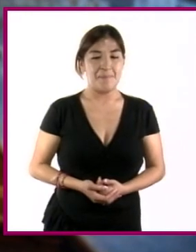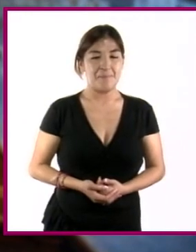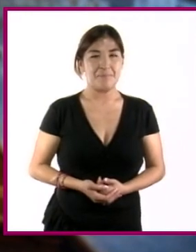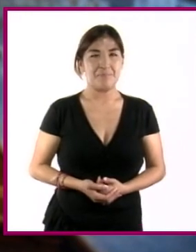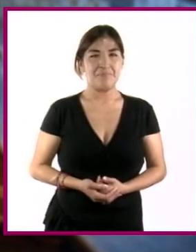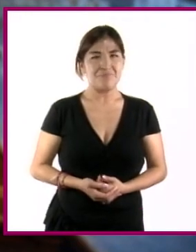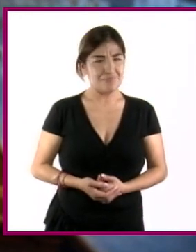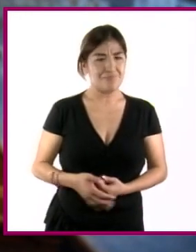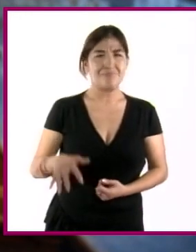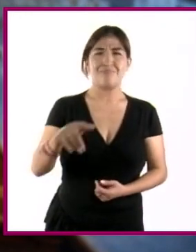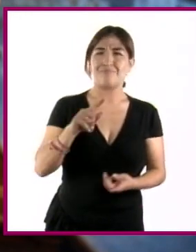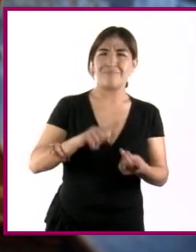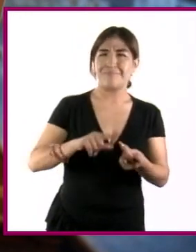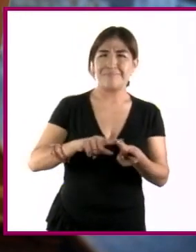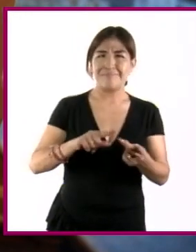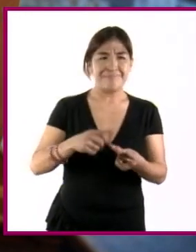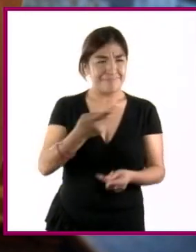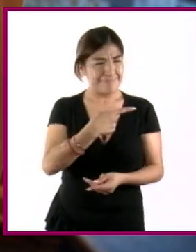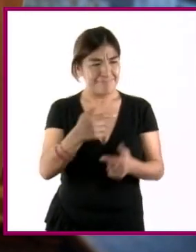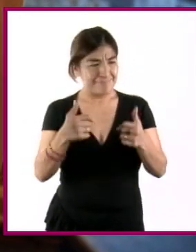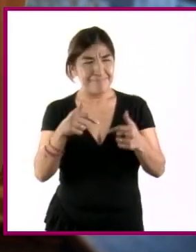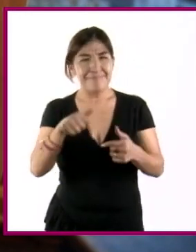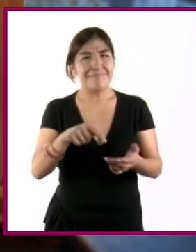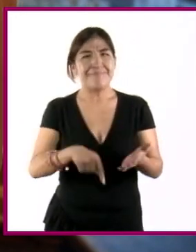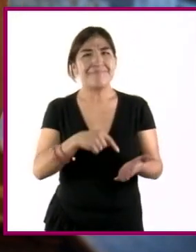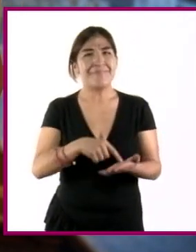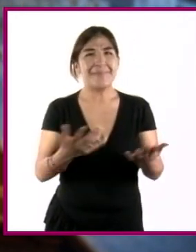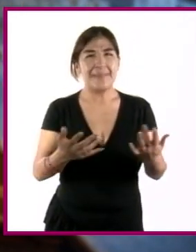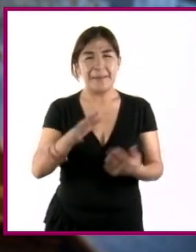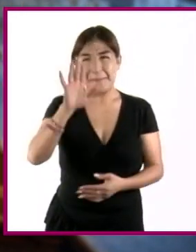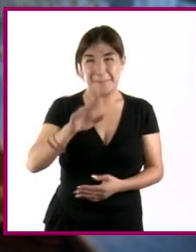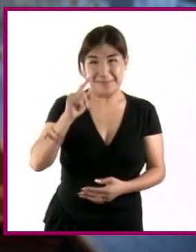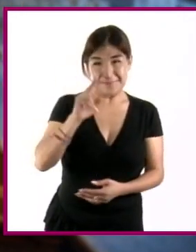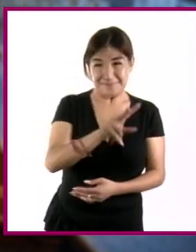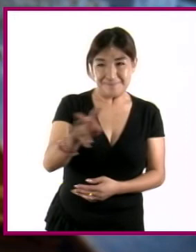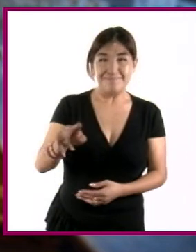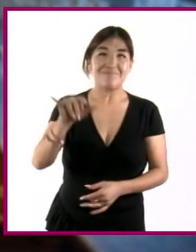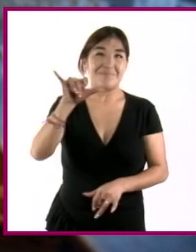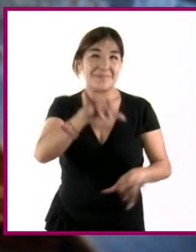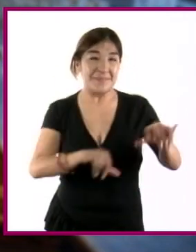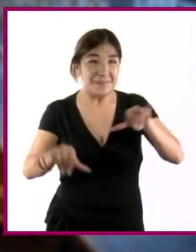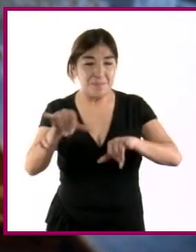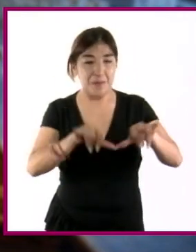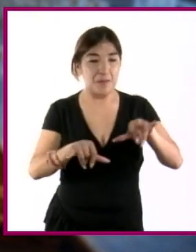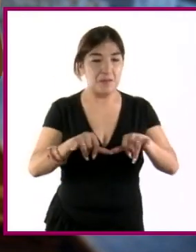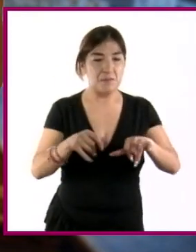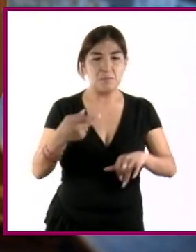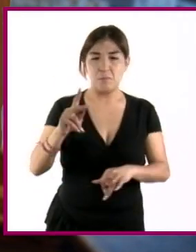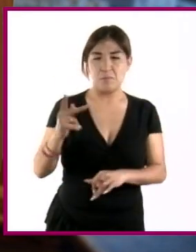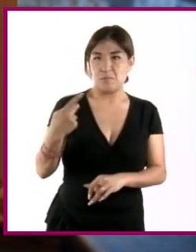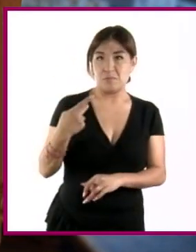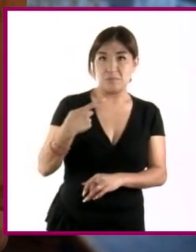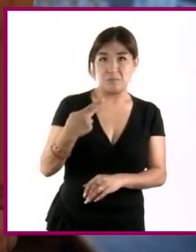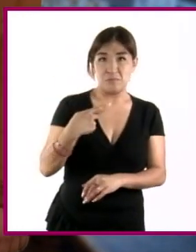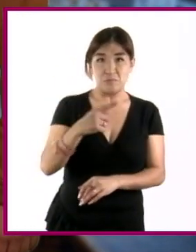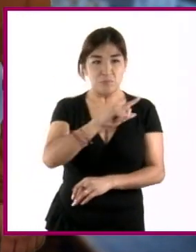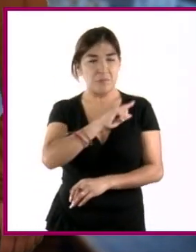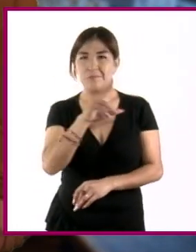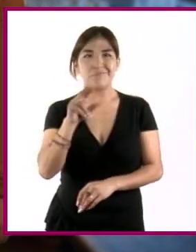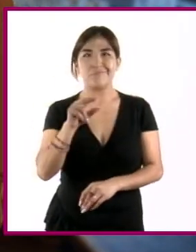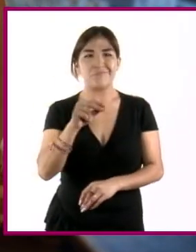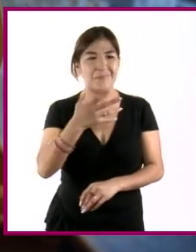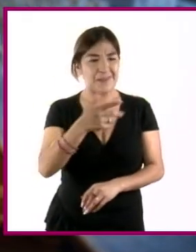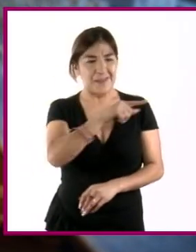¿Dónde estamos? Parece que en un laboratorio y no estamos solos. Esa cara se